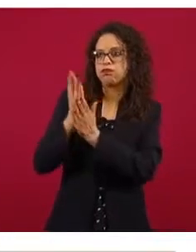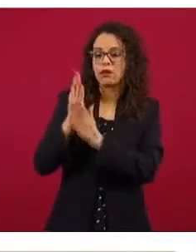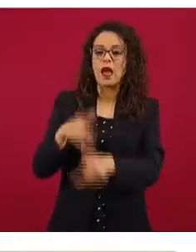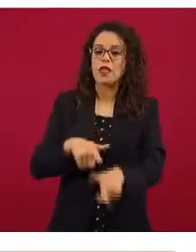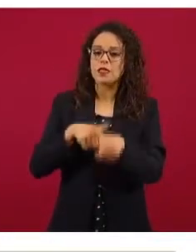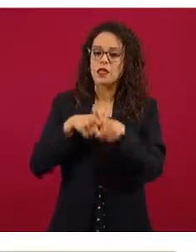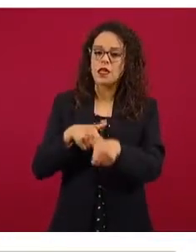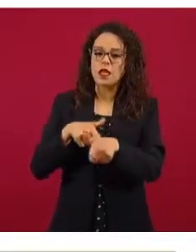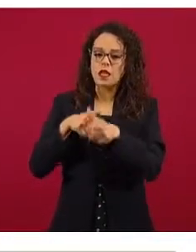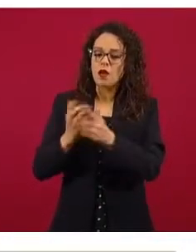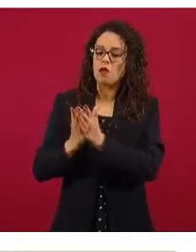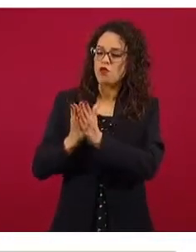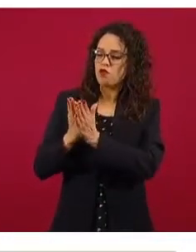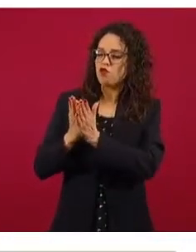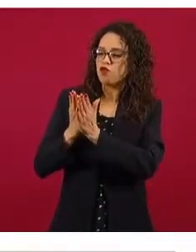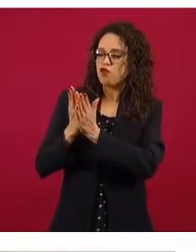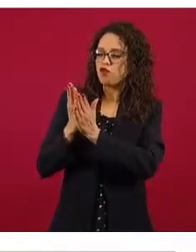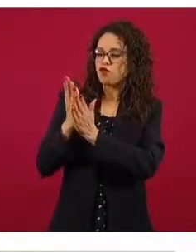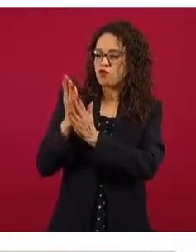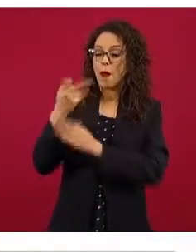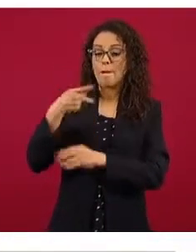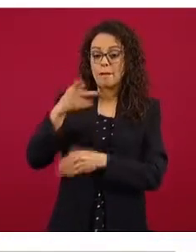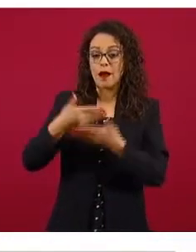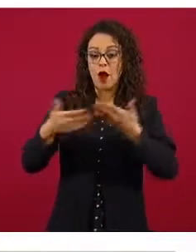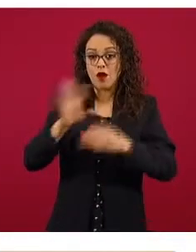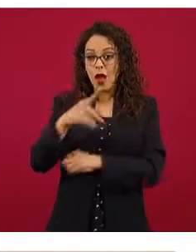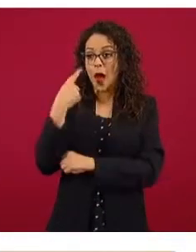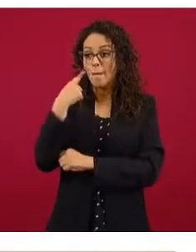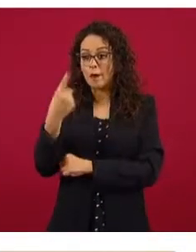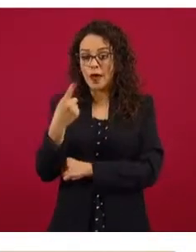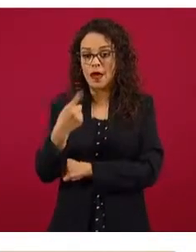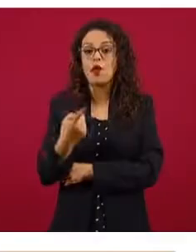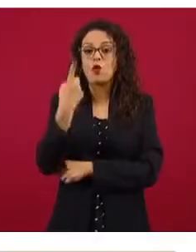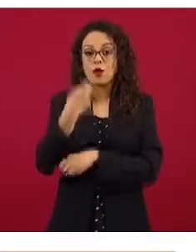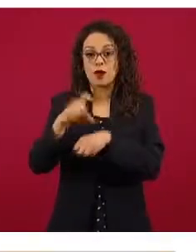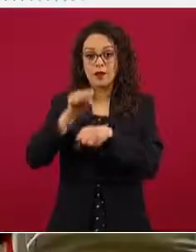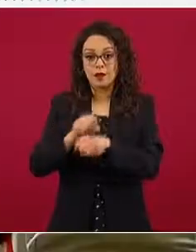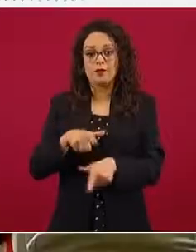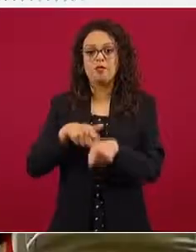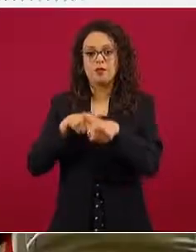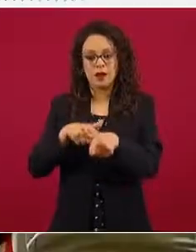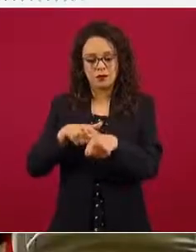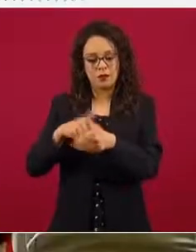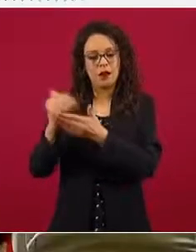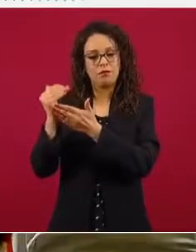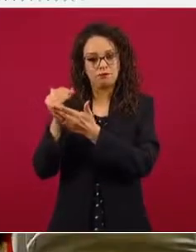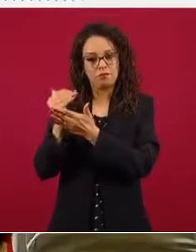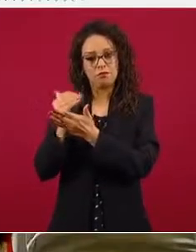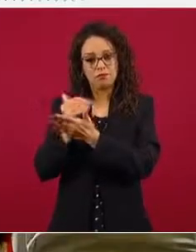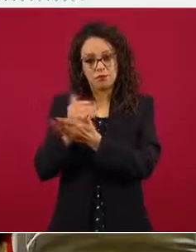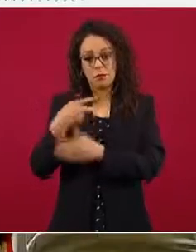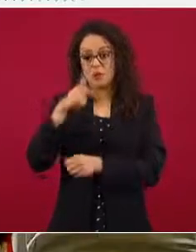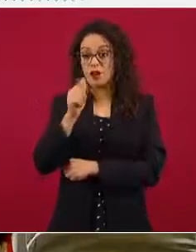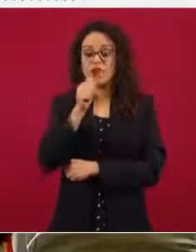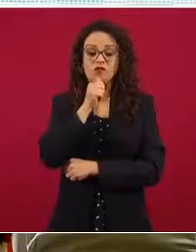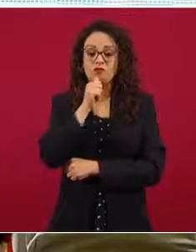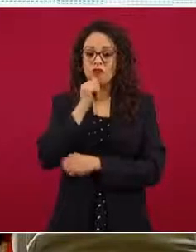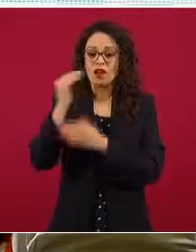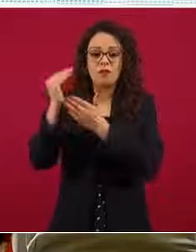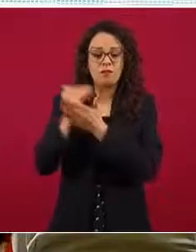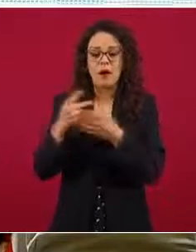ya primera semana de reducción de la intensidad epidémica, aún no de las defunciones, la